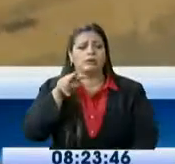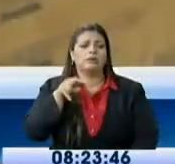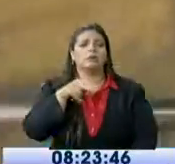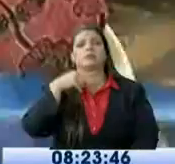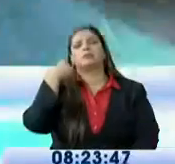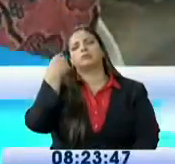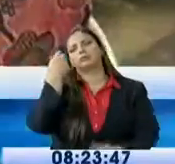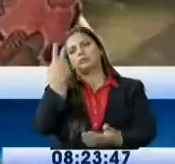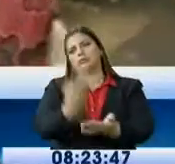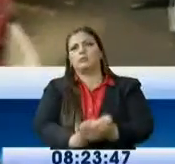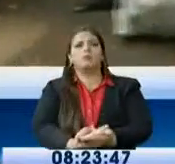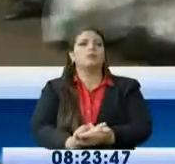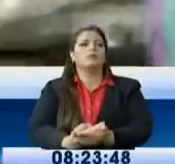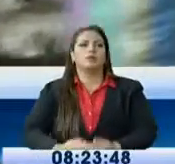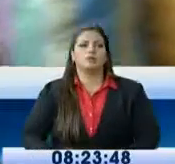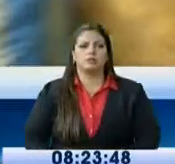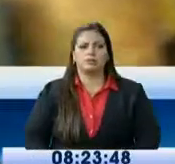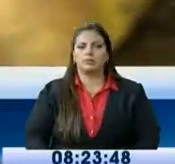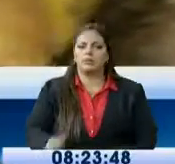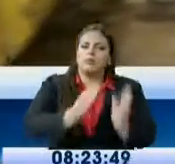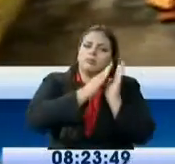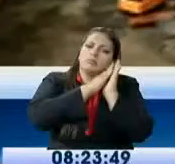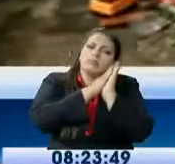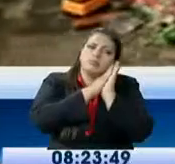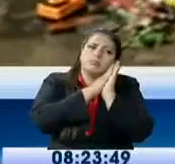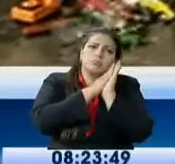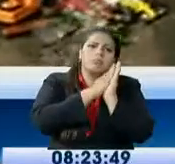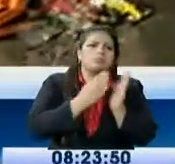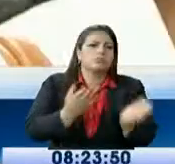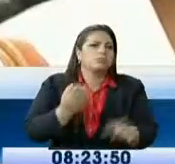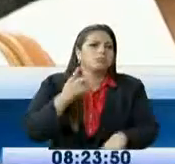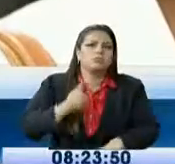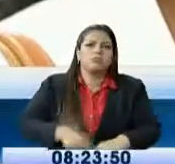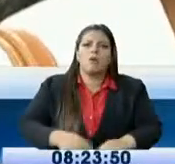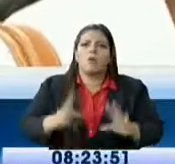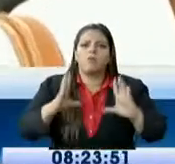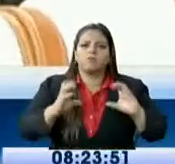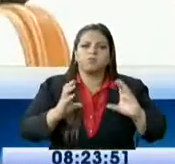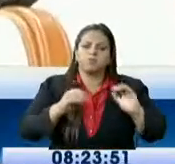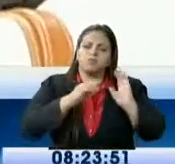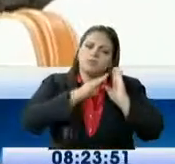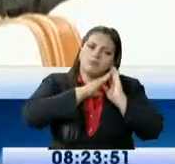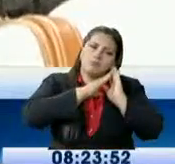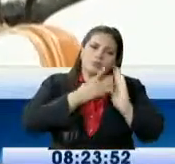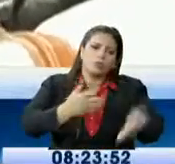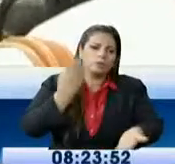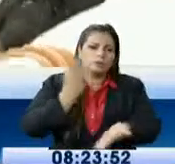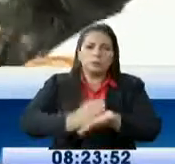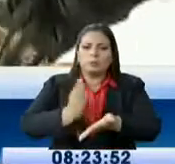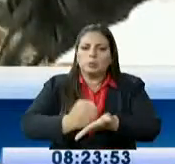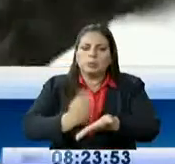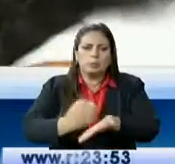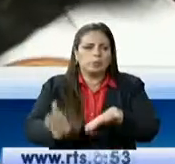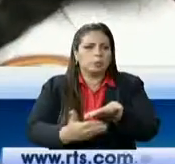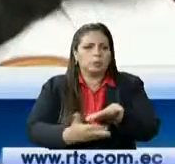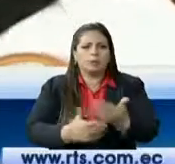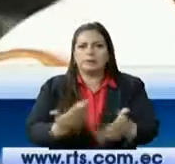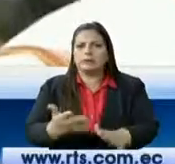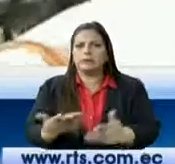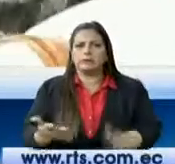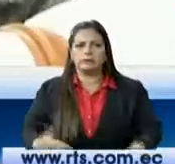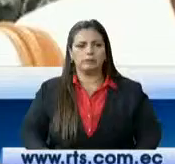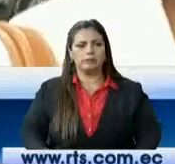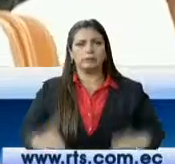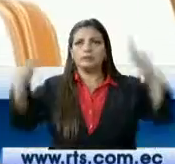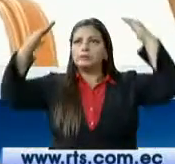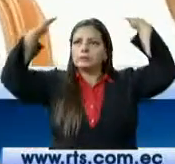dormir, pero tuvieron que acomodarse las dos últimas noches. Porque no tenemos cómo cocinar ni cómo dormir y los prestaron esos